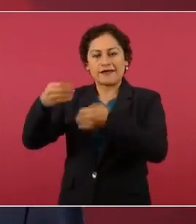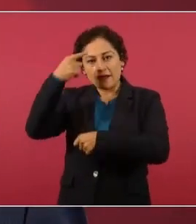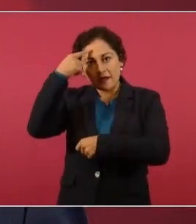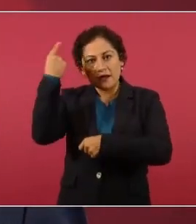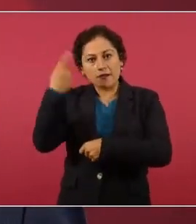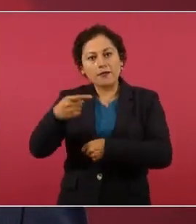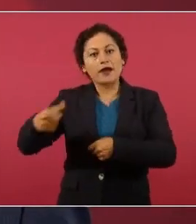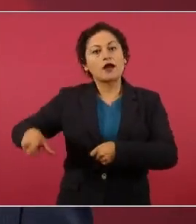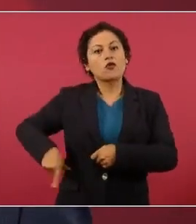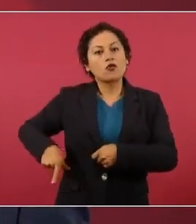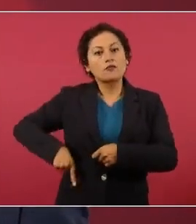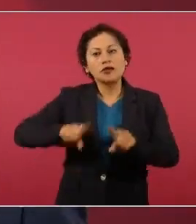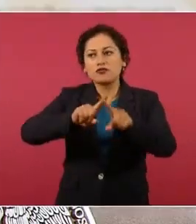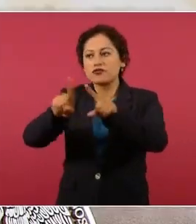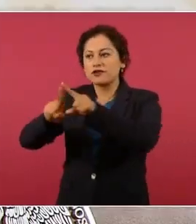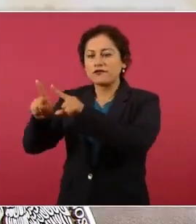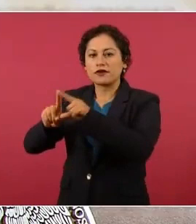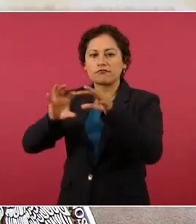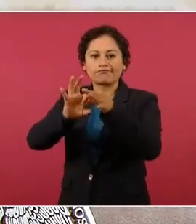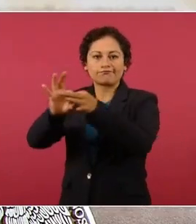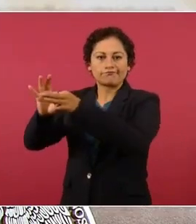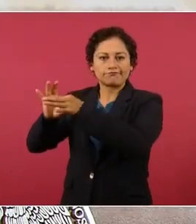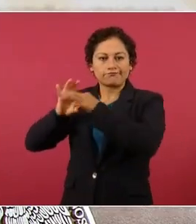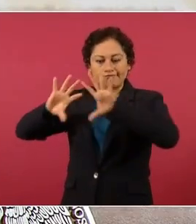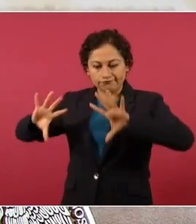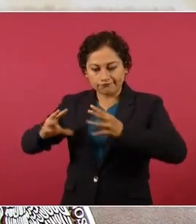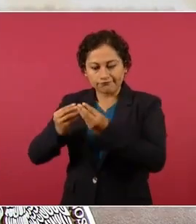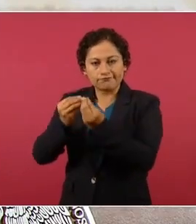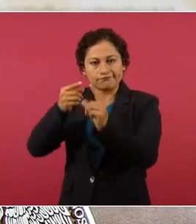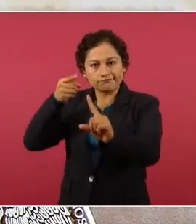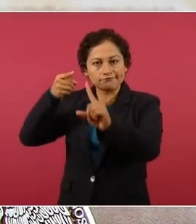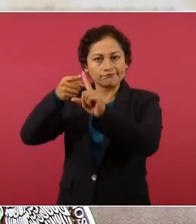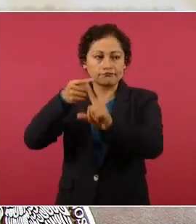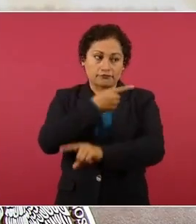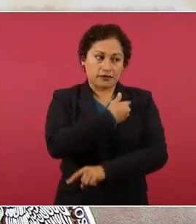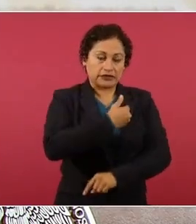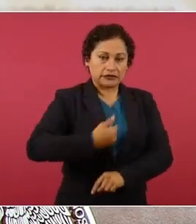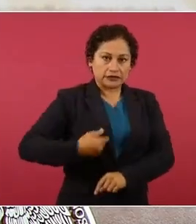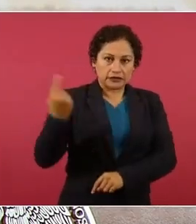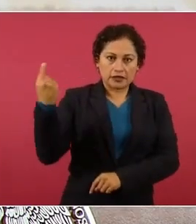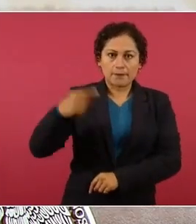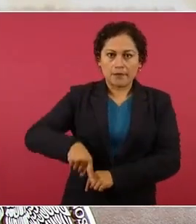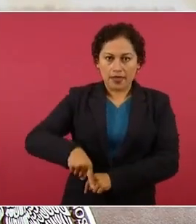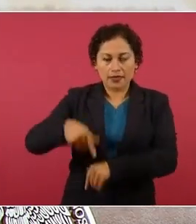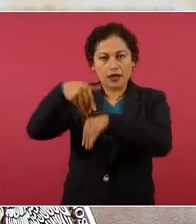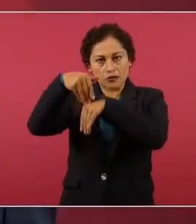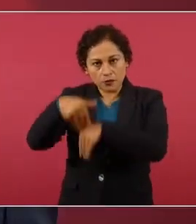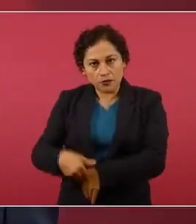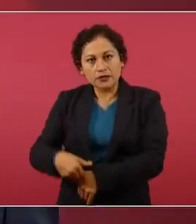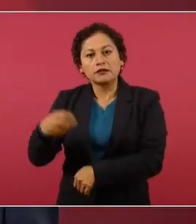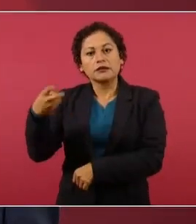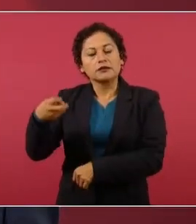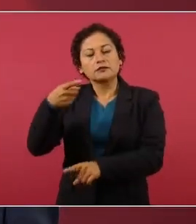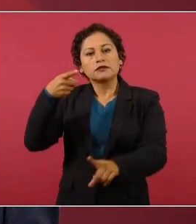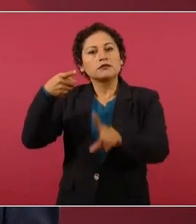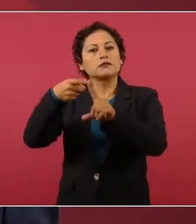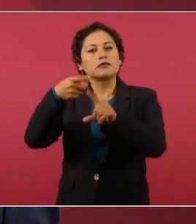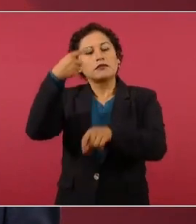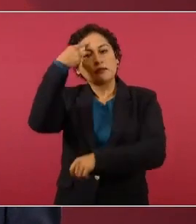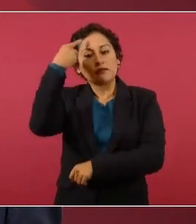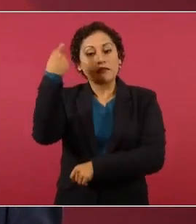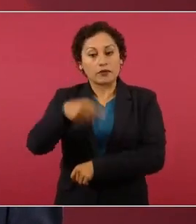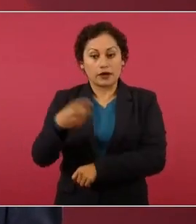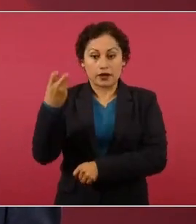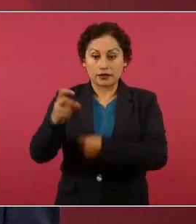el mismo propósito, que son las indicaciones del presidente, controlar lo más rápidamente posible